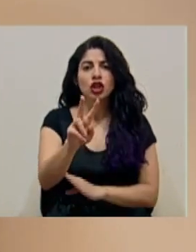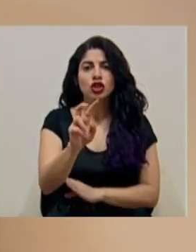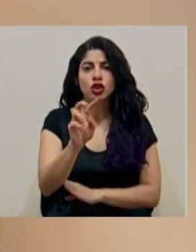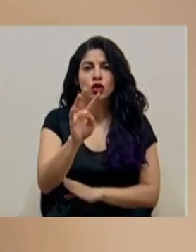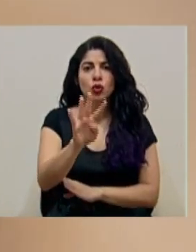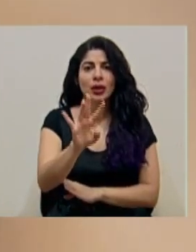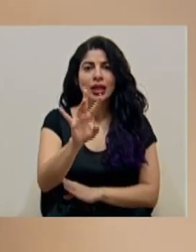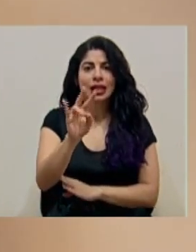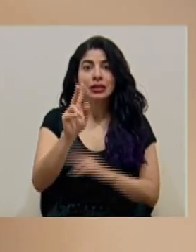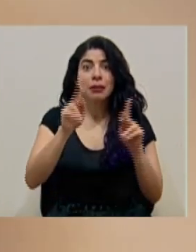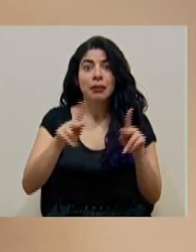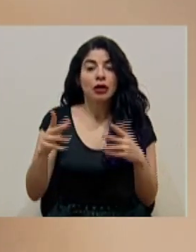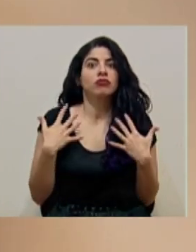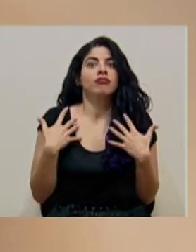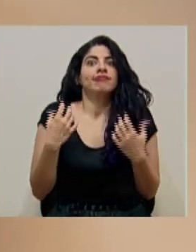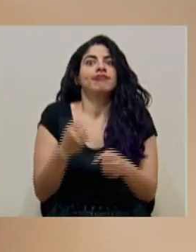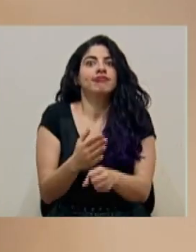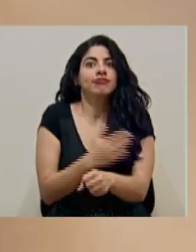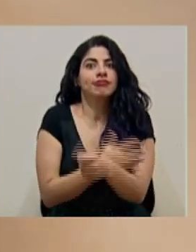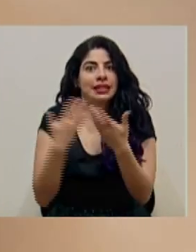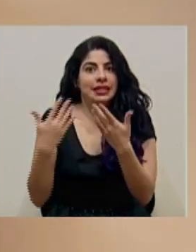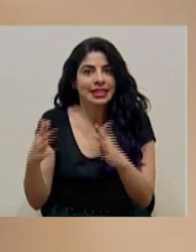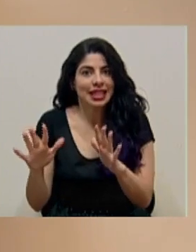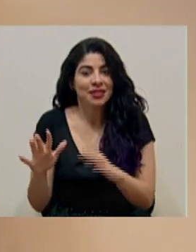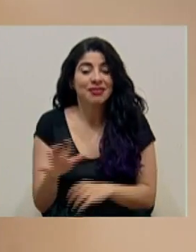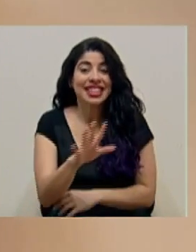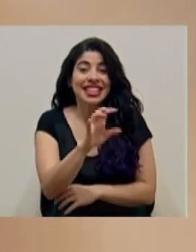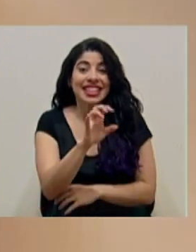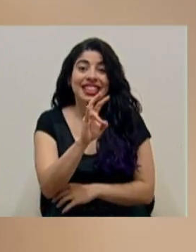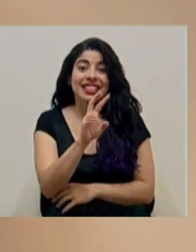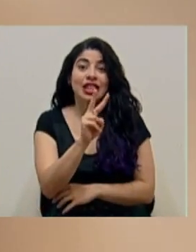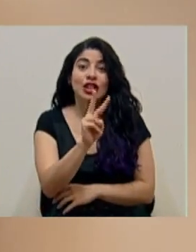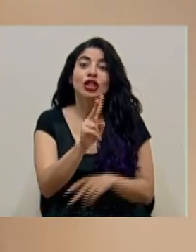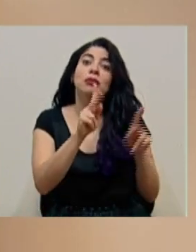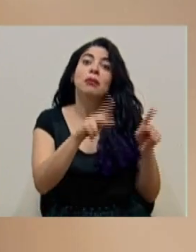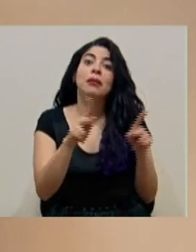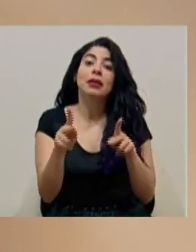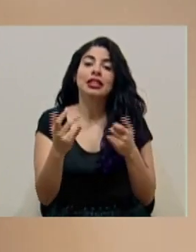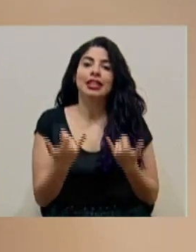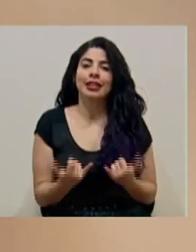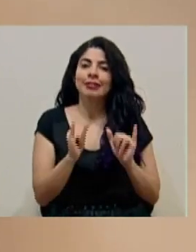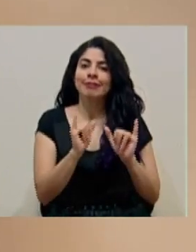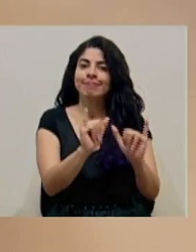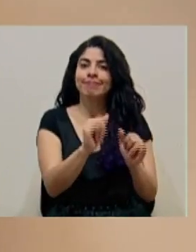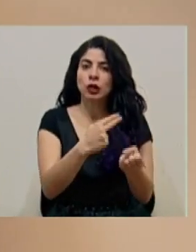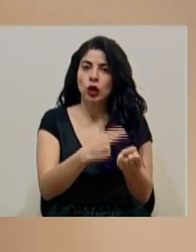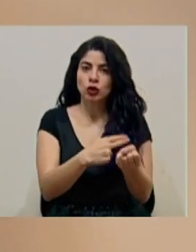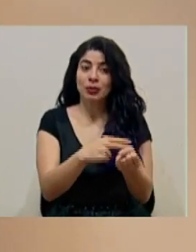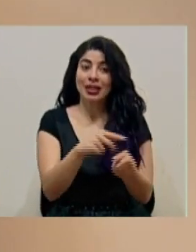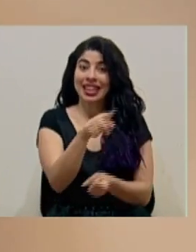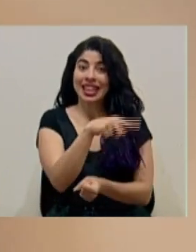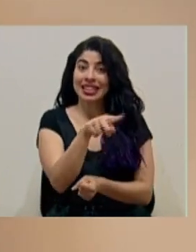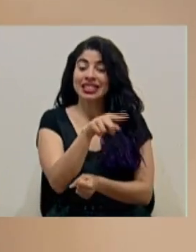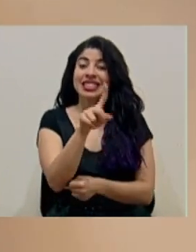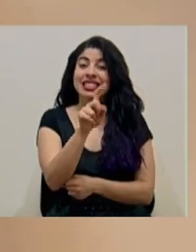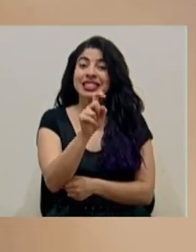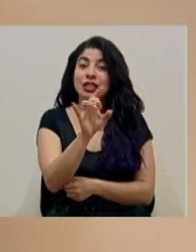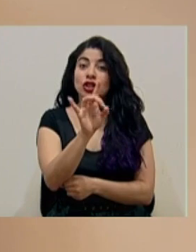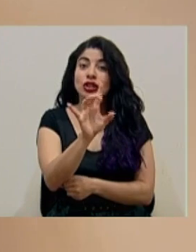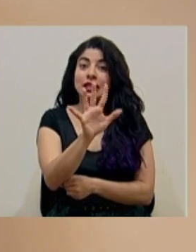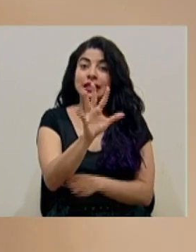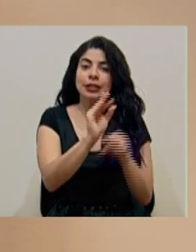53.247 personas recuperadas, 572 personas se encuentran hospitalizadas, 185